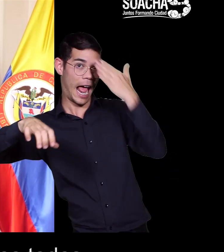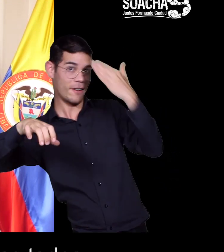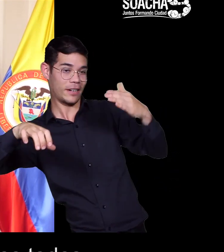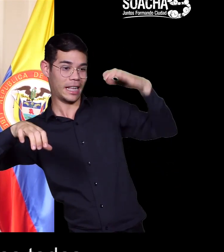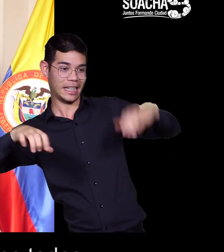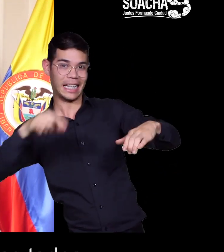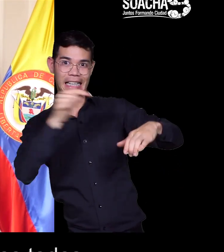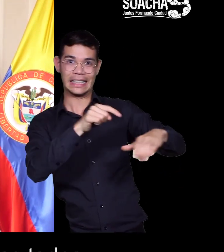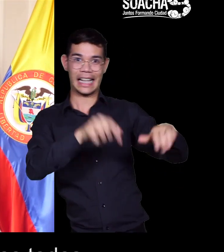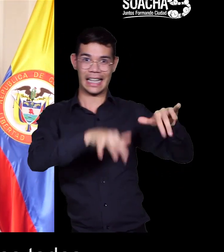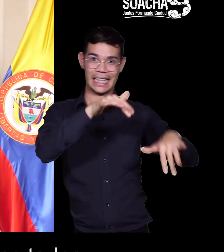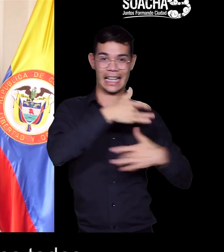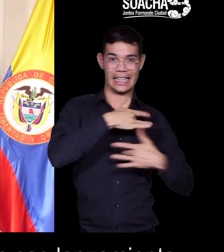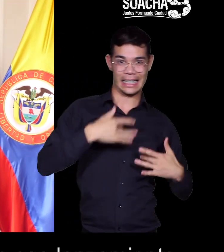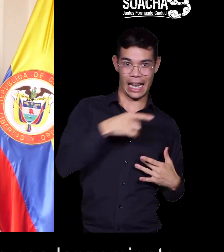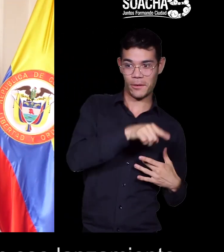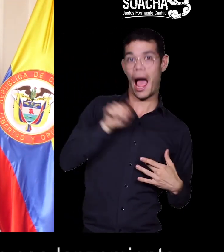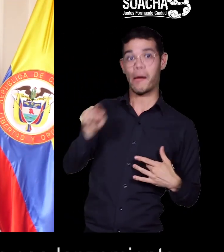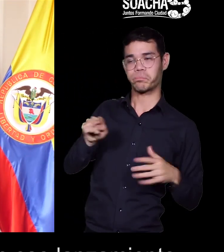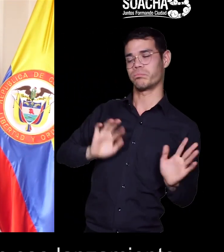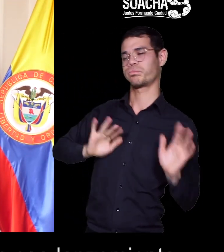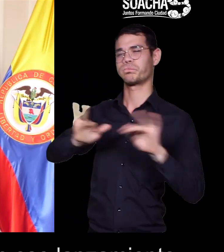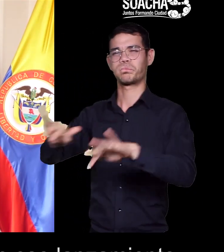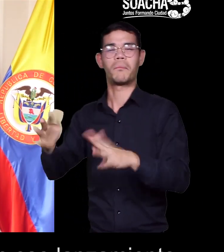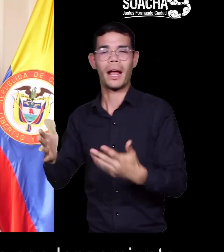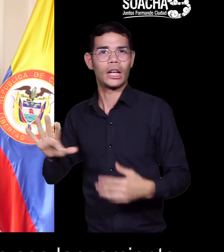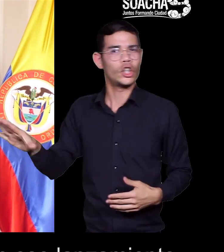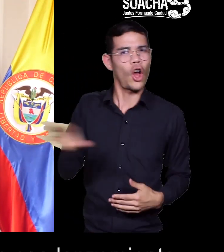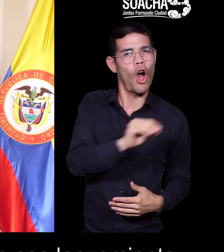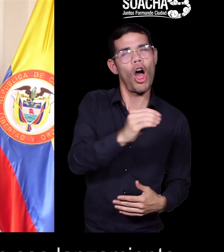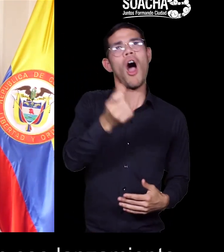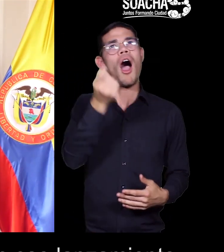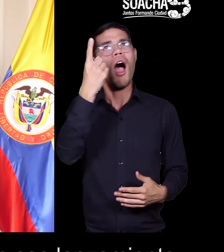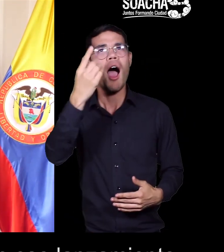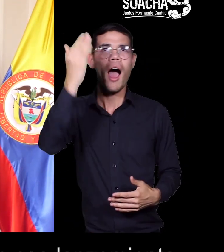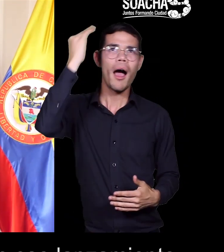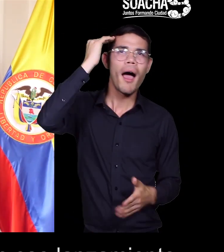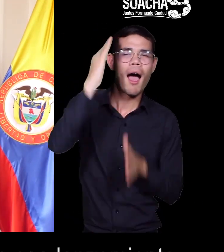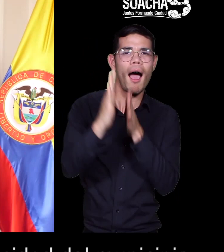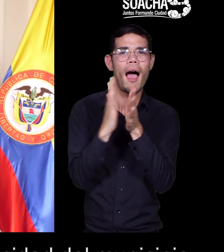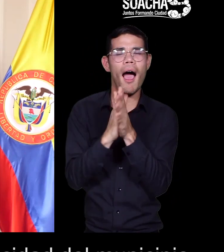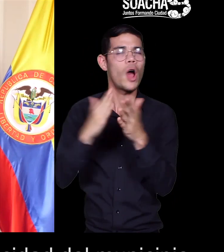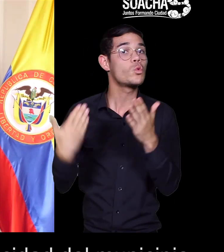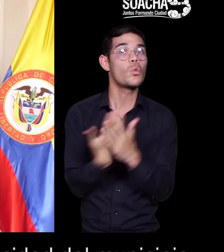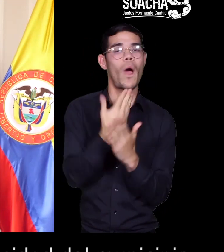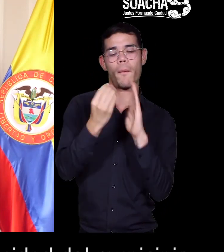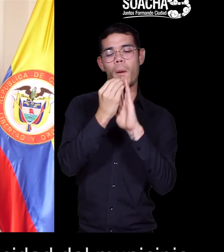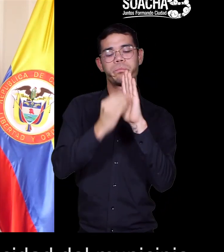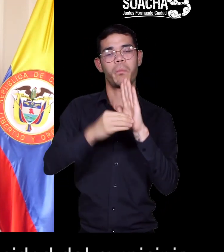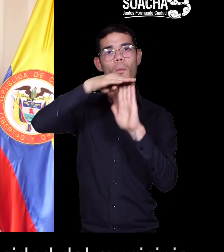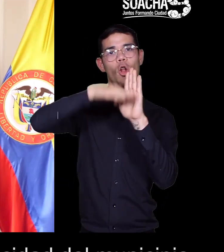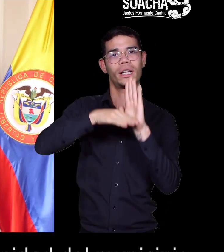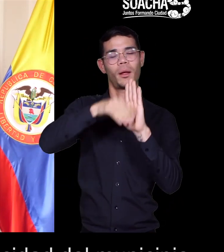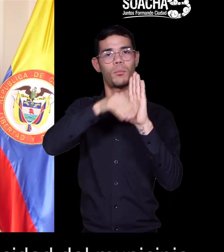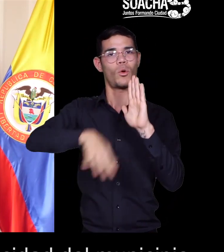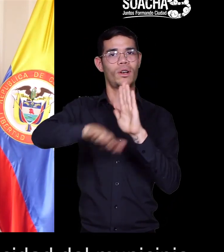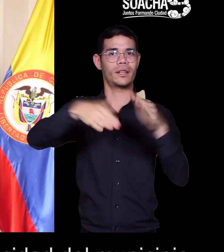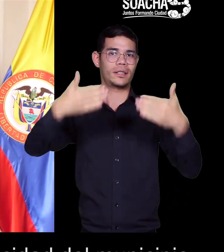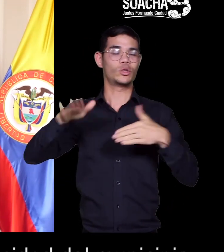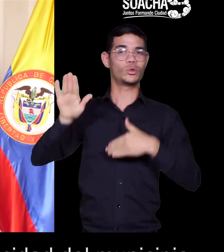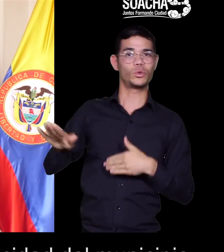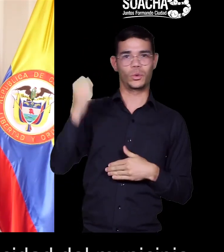promovamos todos y los documentamos todos es el lanzamiento de la política pública de